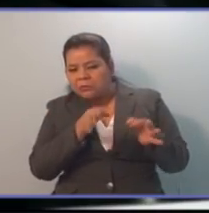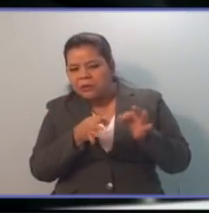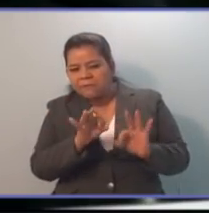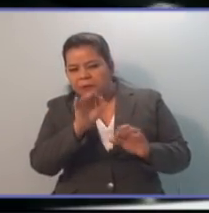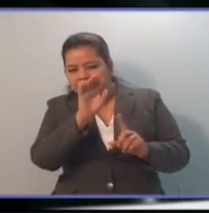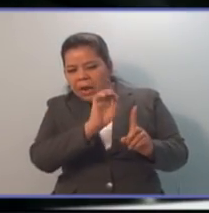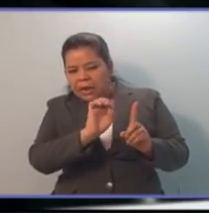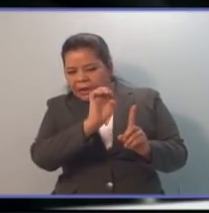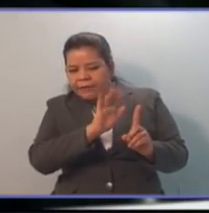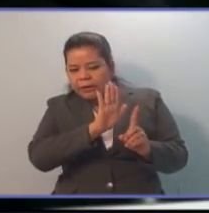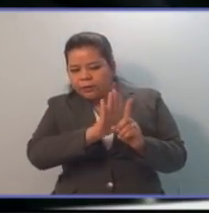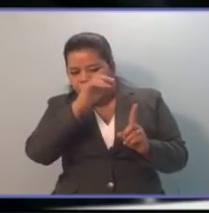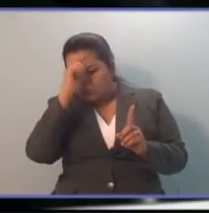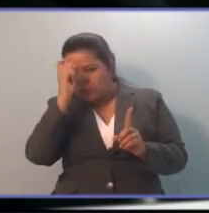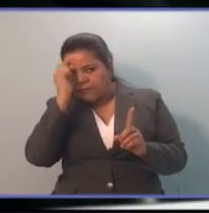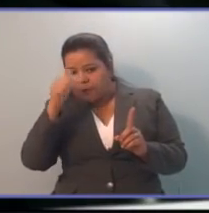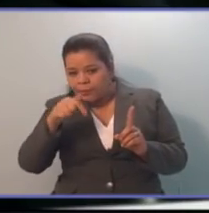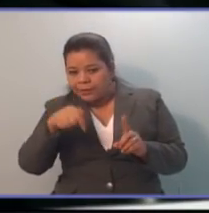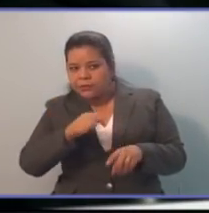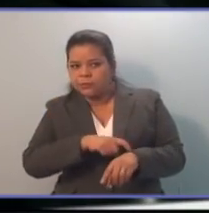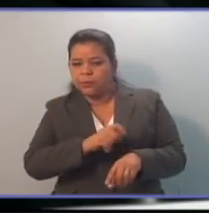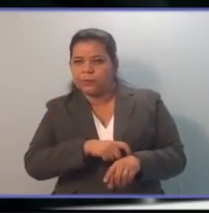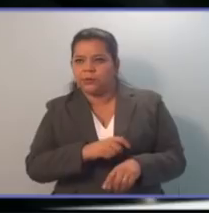evaluando una gestión que se está realizando ahorita.